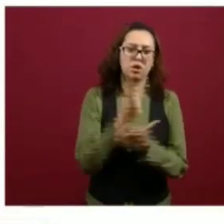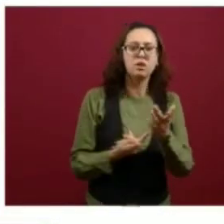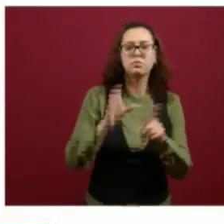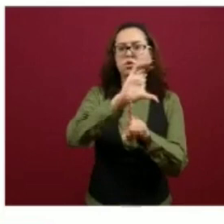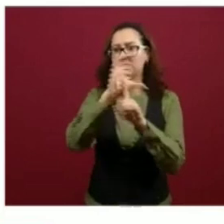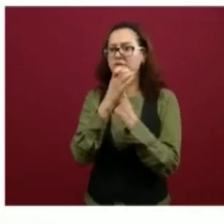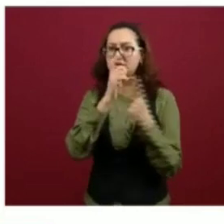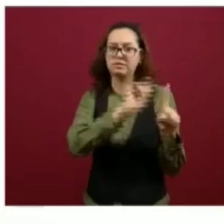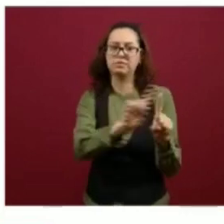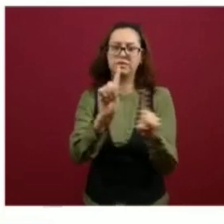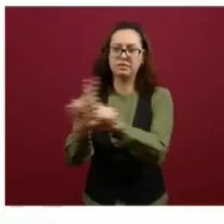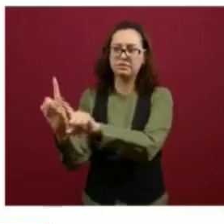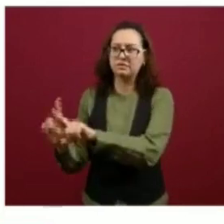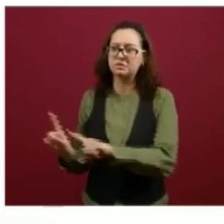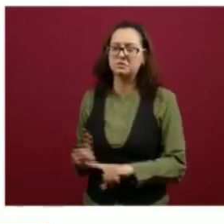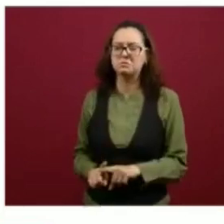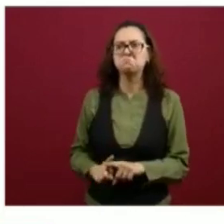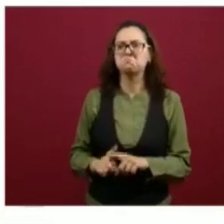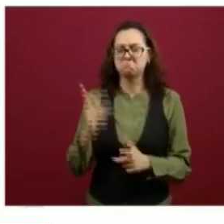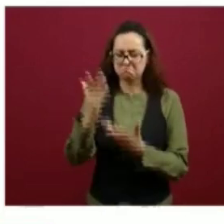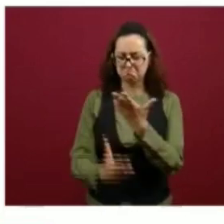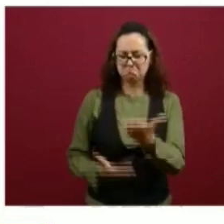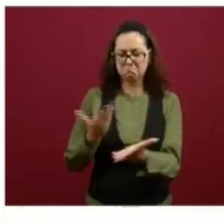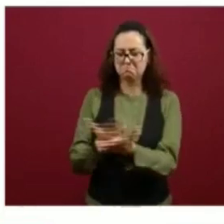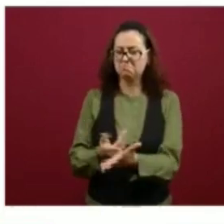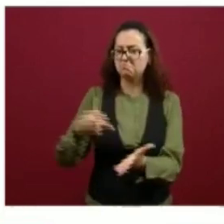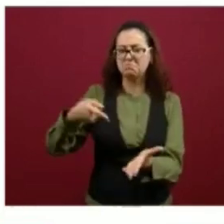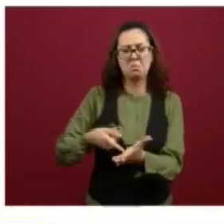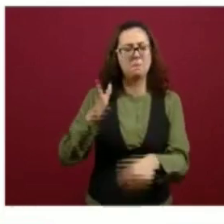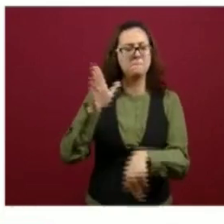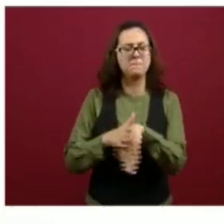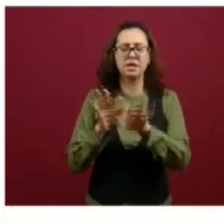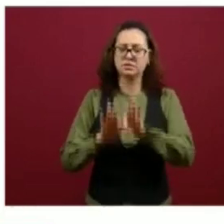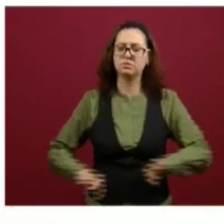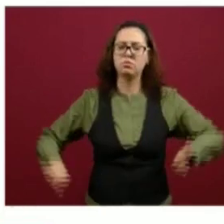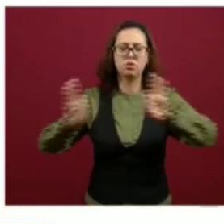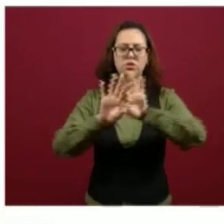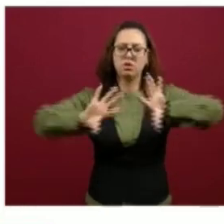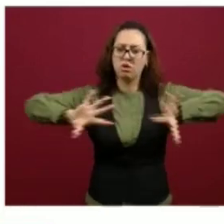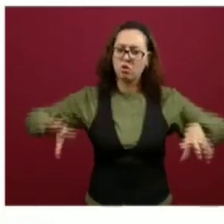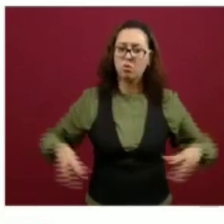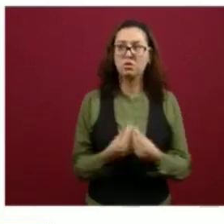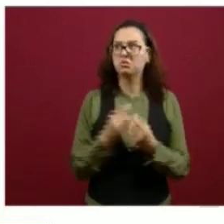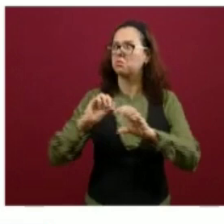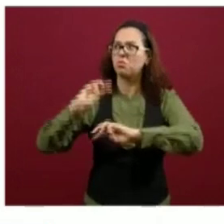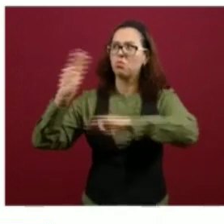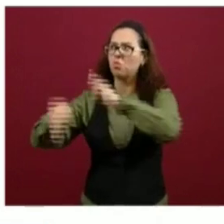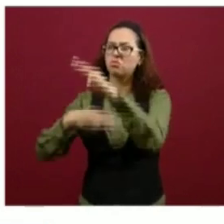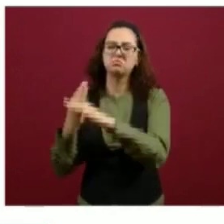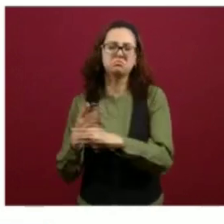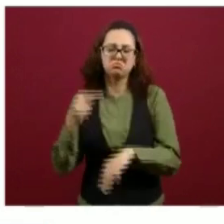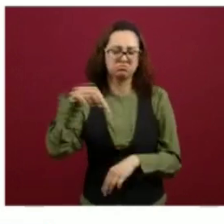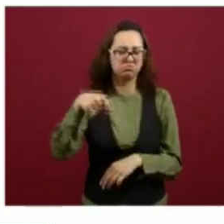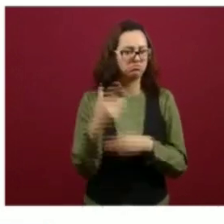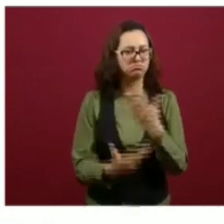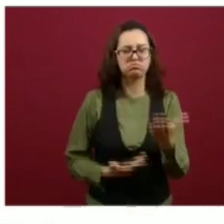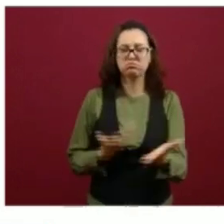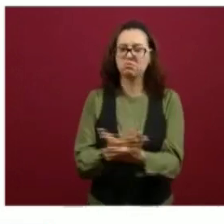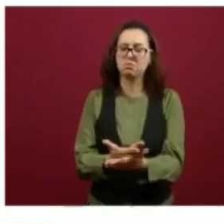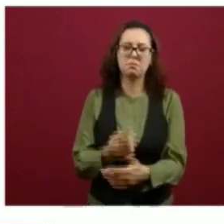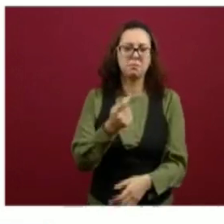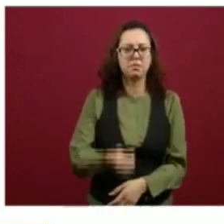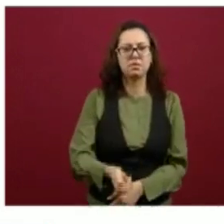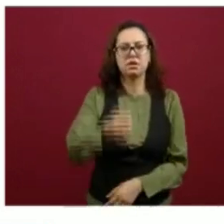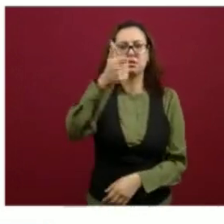esto realmente es una iniciativa la más integral que se ha presentado a nivel mundial. Así es de que creo que es la hora